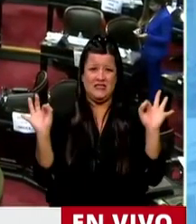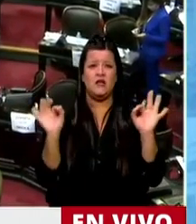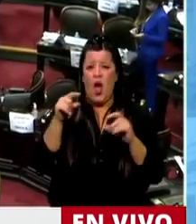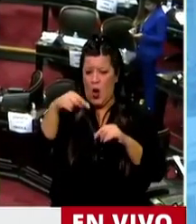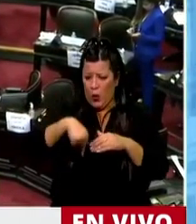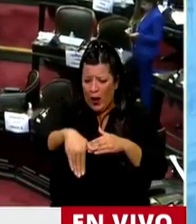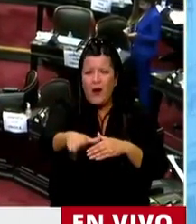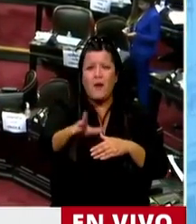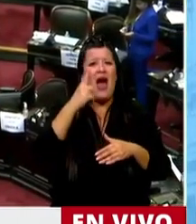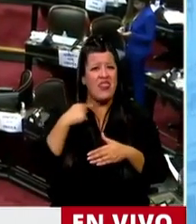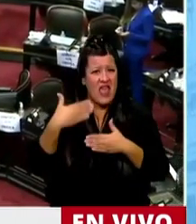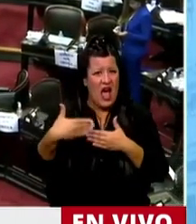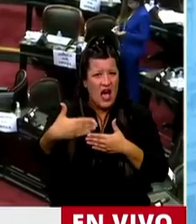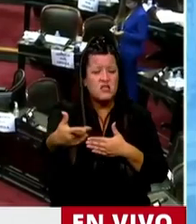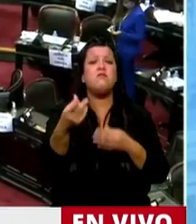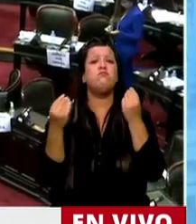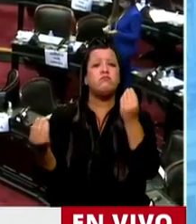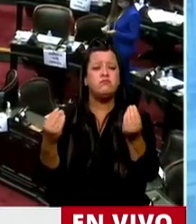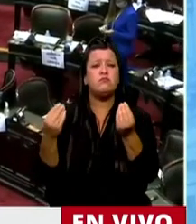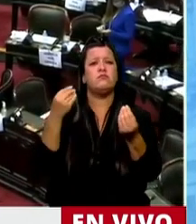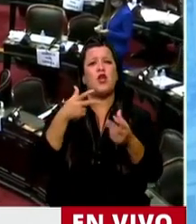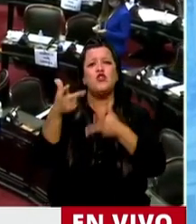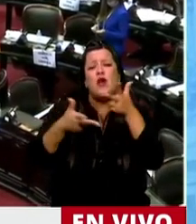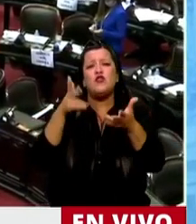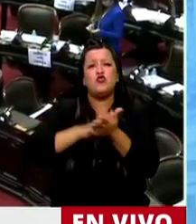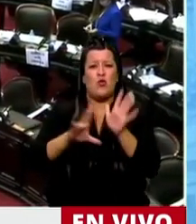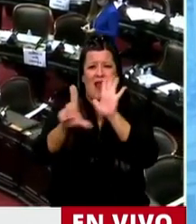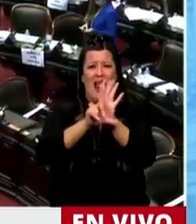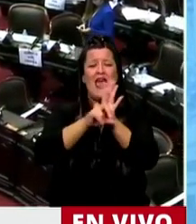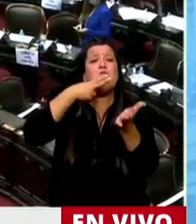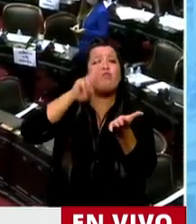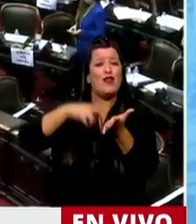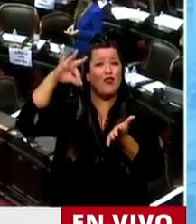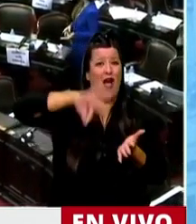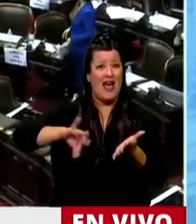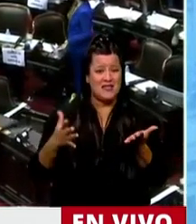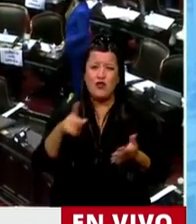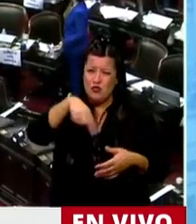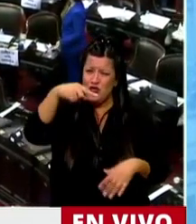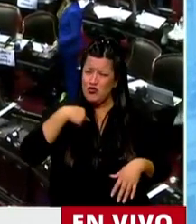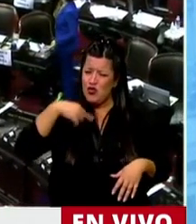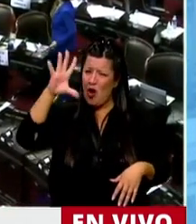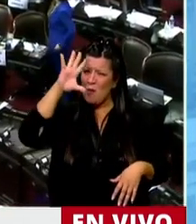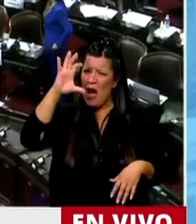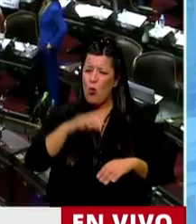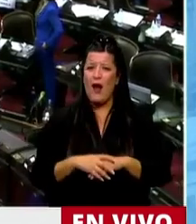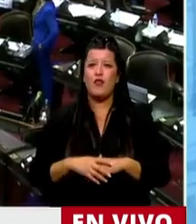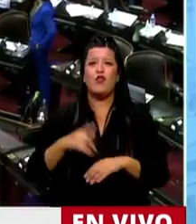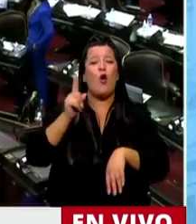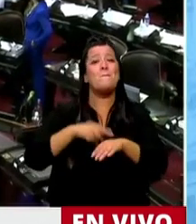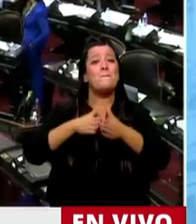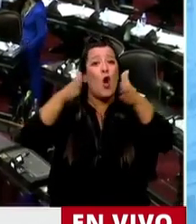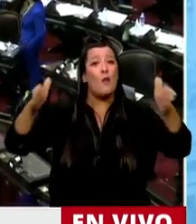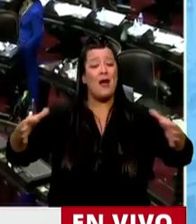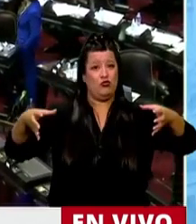días también para tratar la ley sobre el impuesto a las ganancias. Yo me acuerdo, durante mi